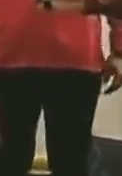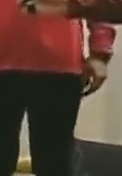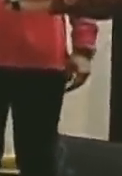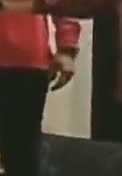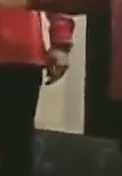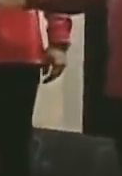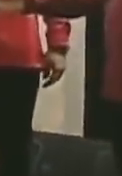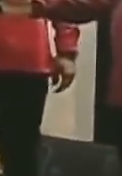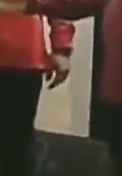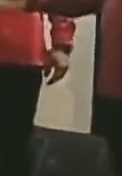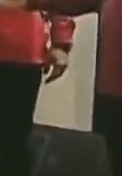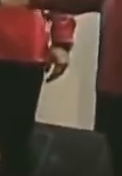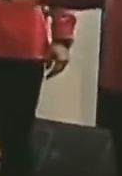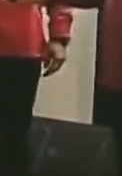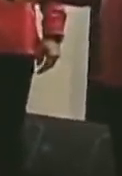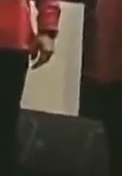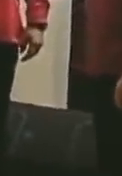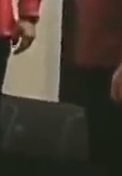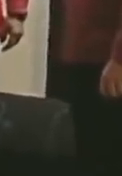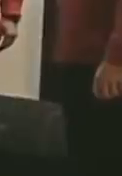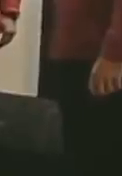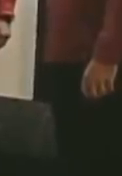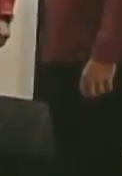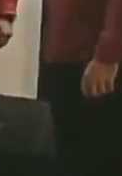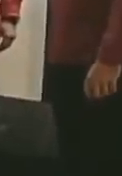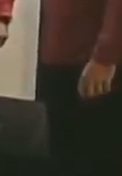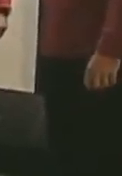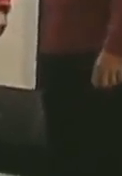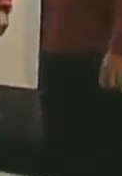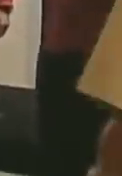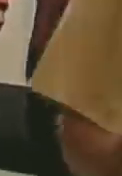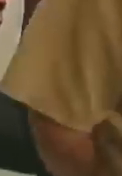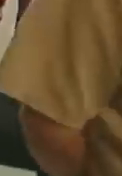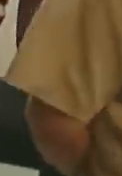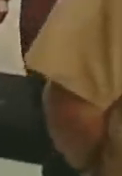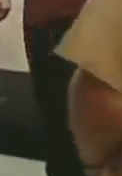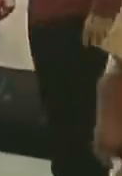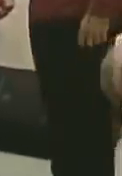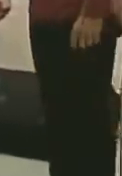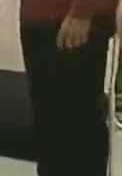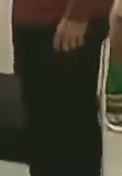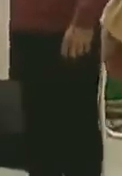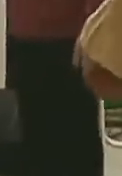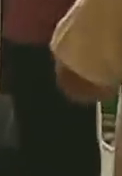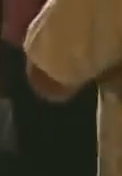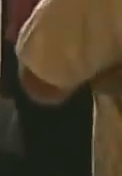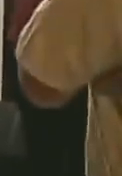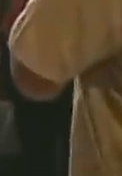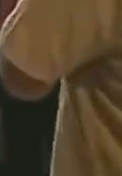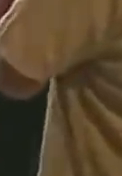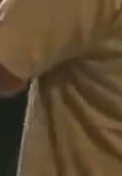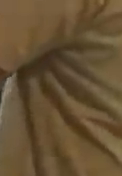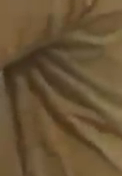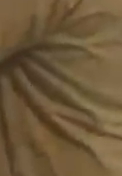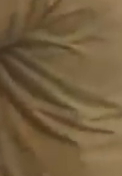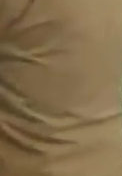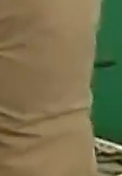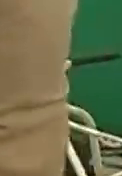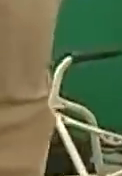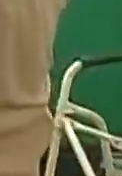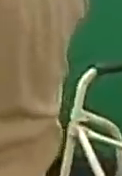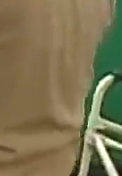Nacional, doctora Cilia Flores de Maduro, se suma al tercer encuentro nacional de consejos productivos de trabajadores y trabajadoras en el contexto de